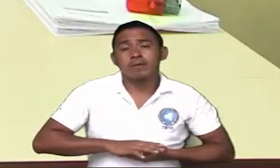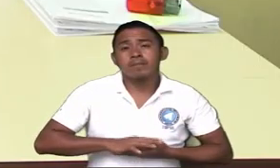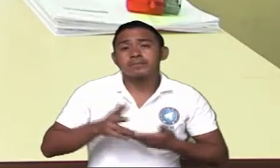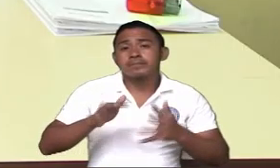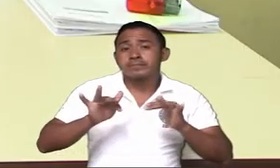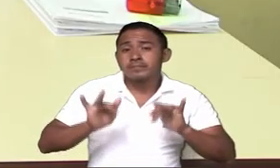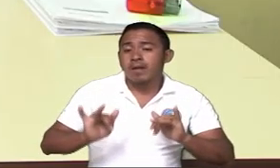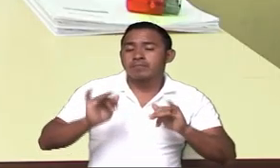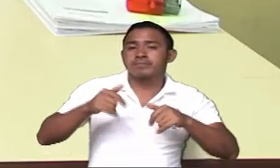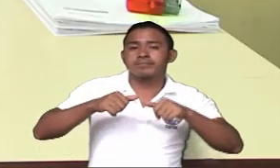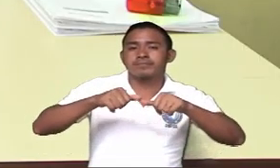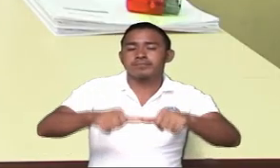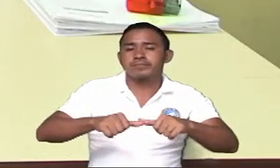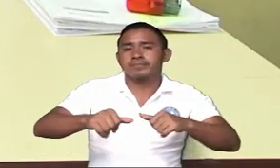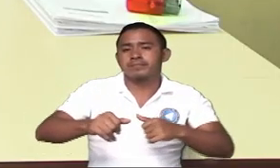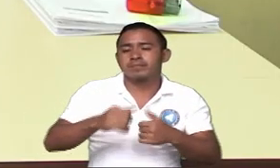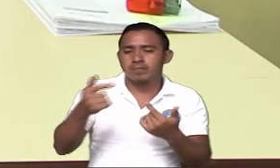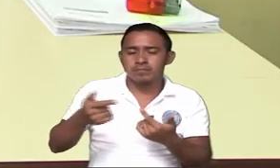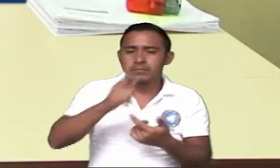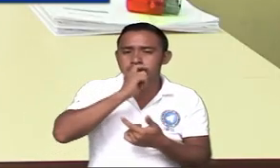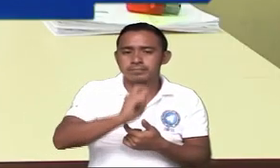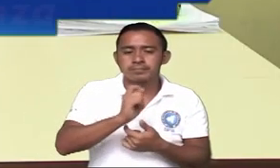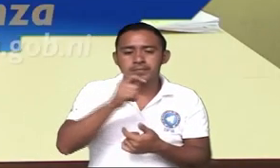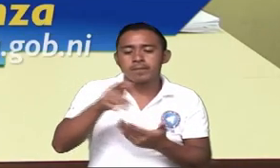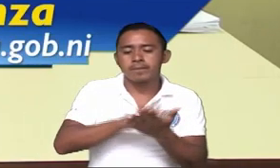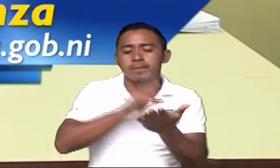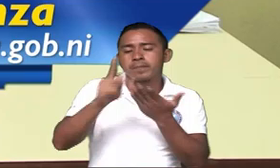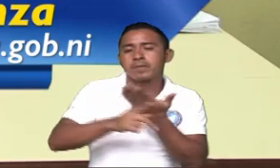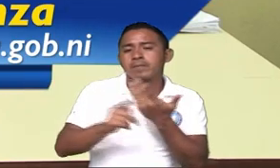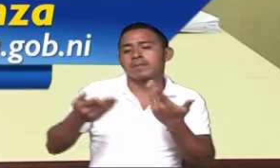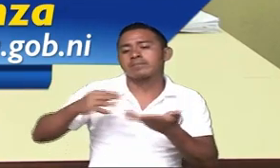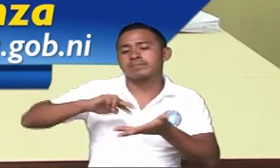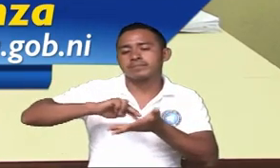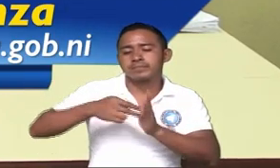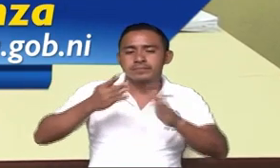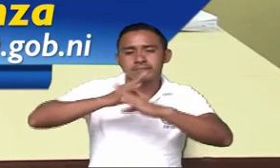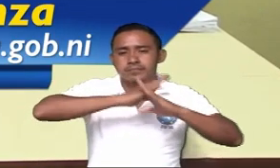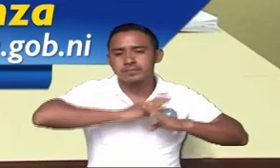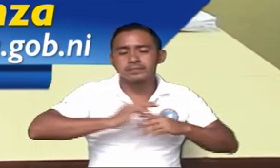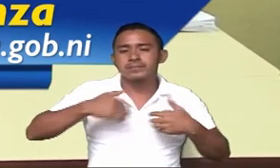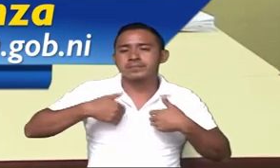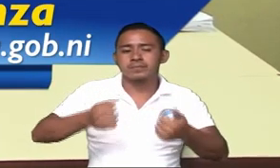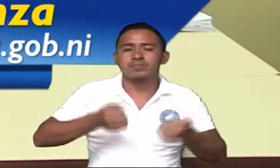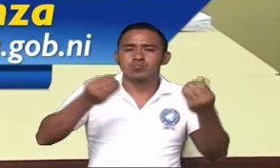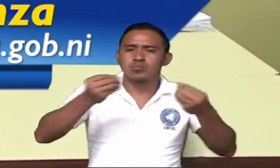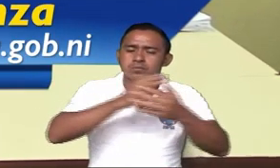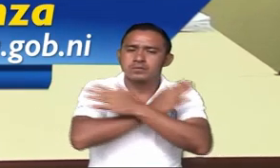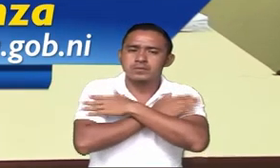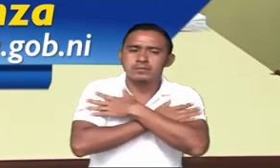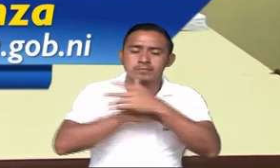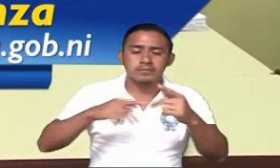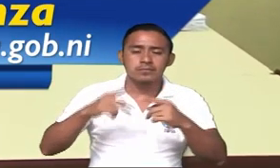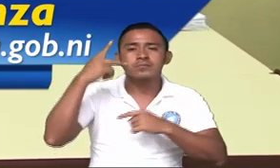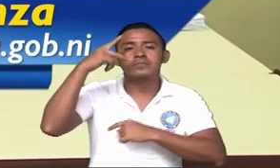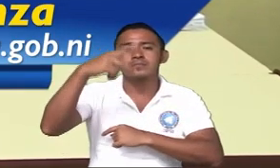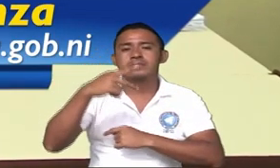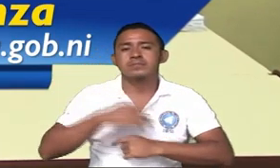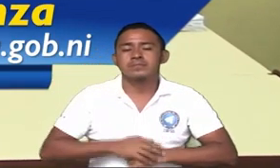Estamos de regreso, amigos televidentes, en su gustado programa Prevenir en Salud. Muchos saludos para los televidentes que nos